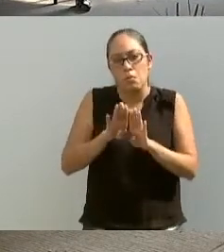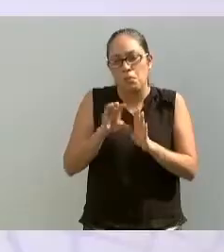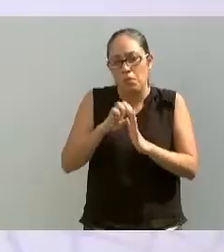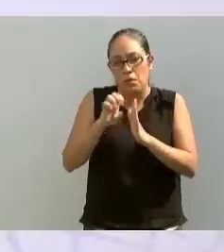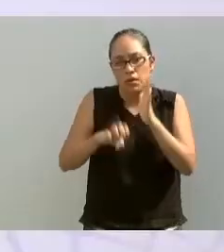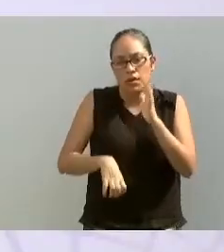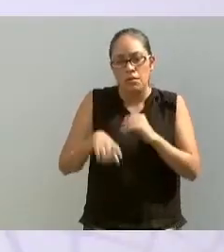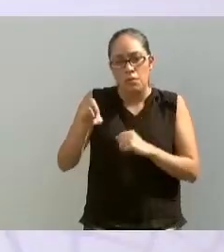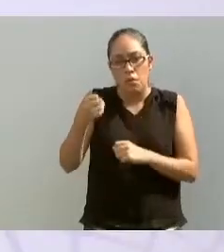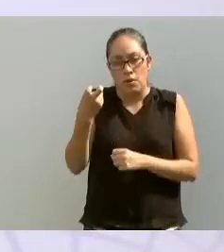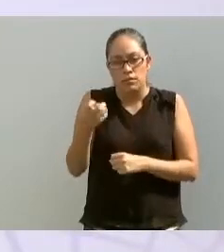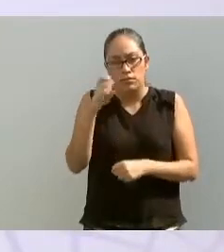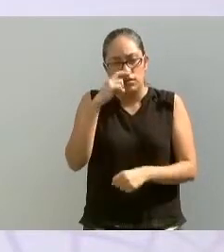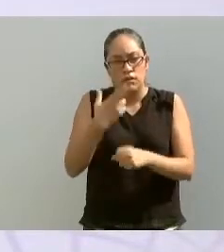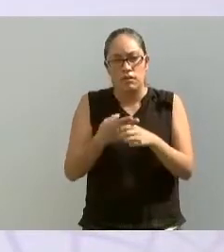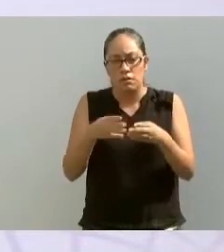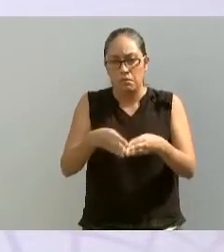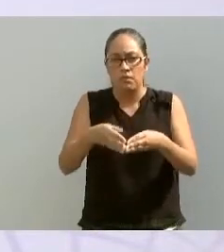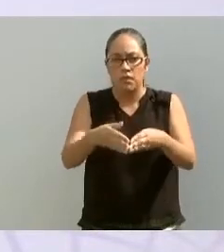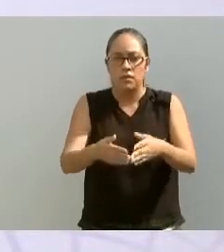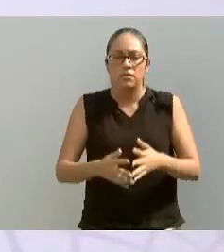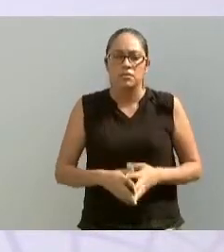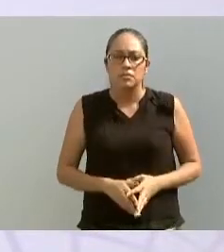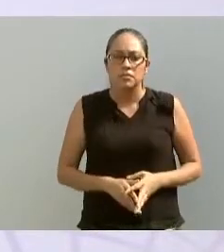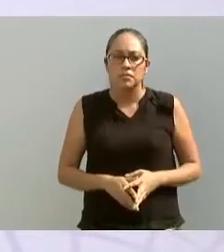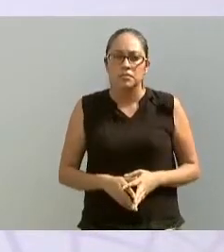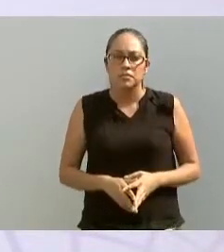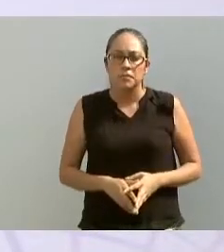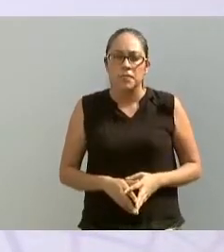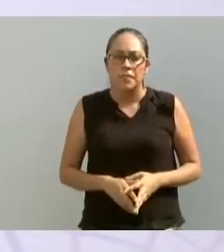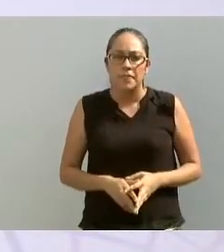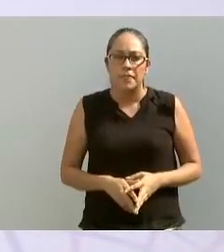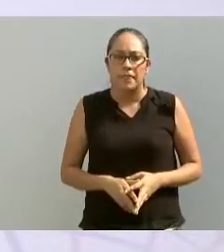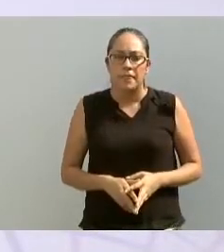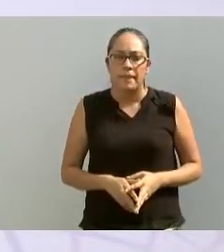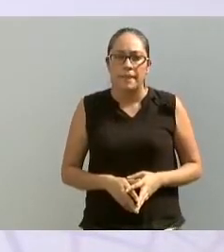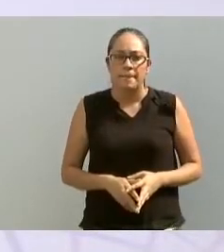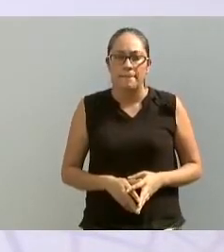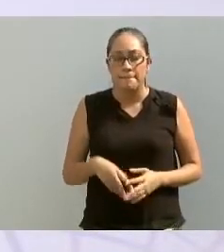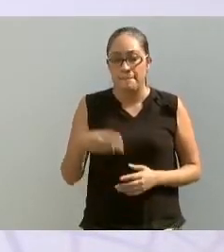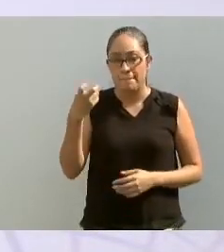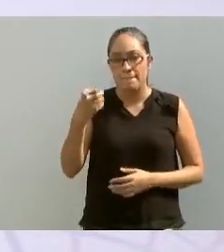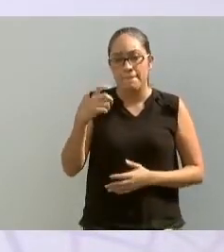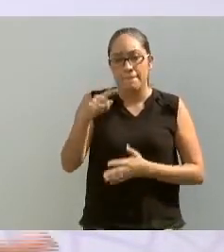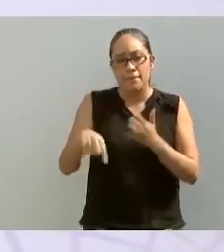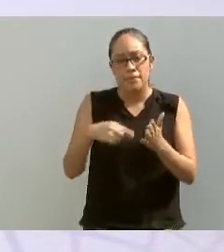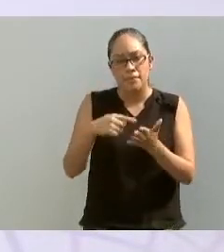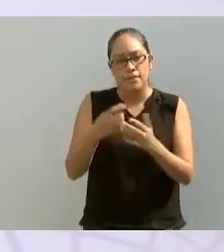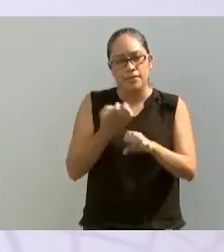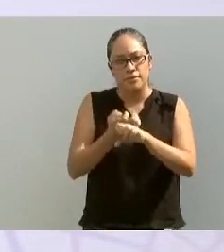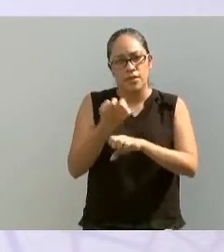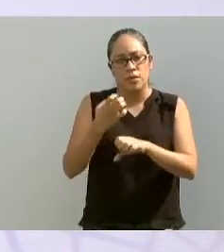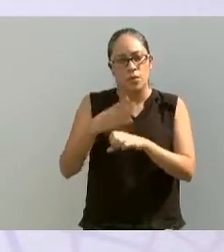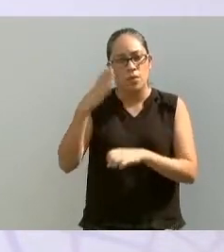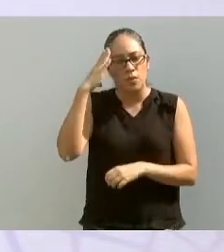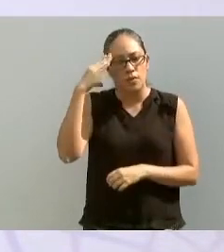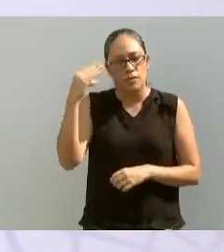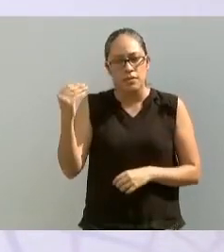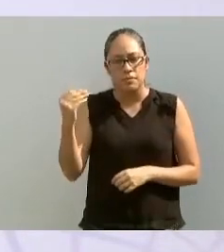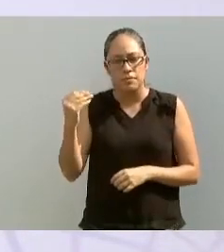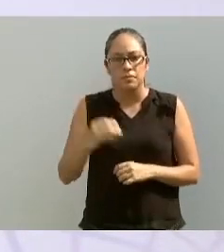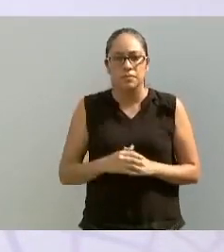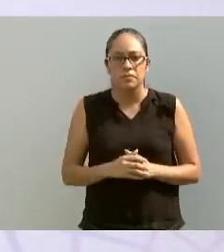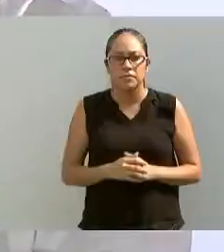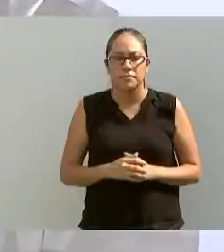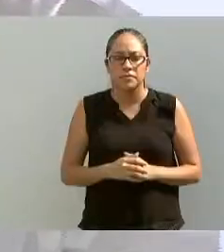Marina. Baste decir que Colima, a pesar de que es un estado